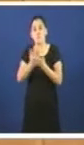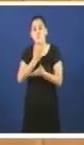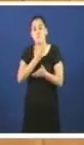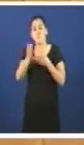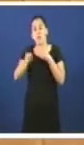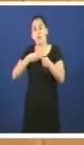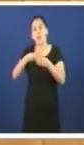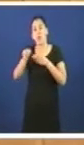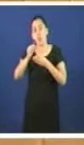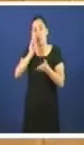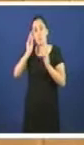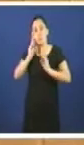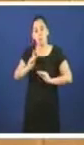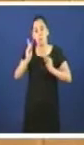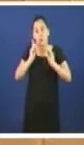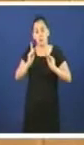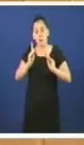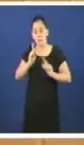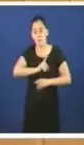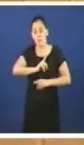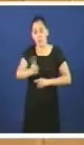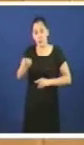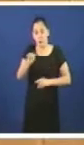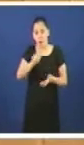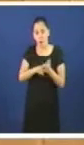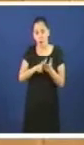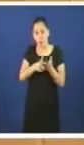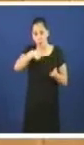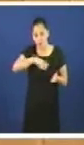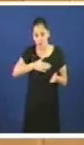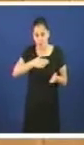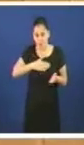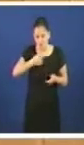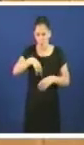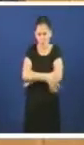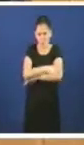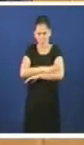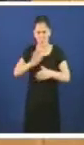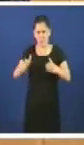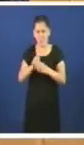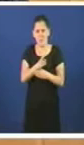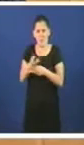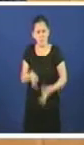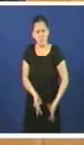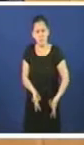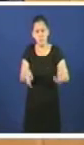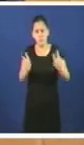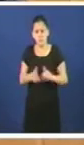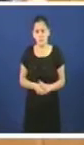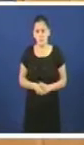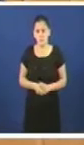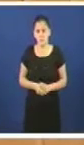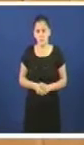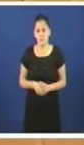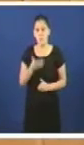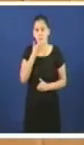las escuelas las aulas de nuestra propia tierra tenemos un gobierno del partido popular que por ejemplo en las